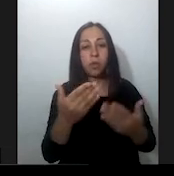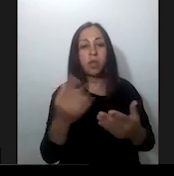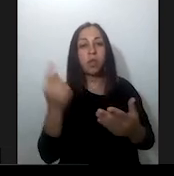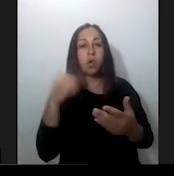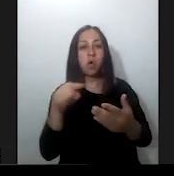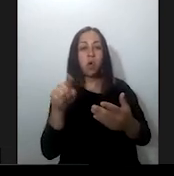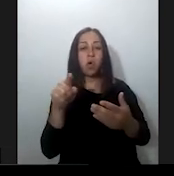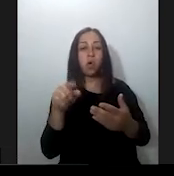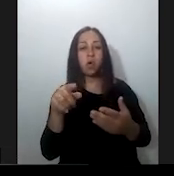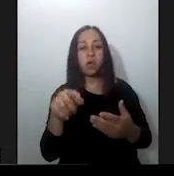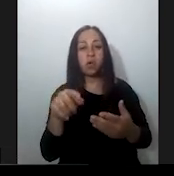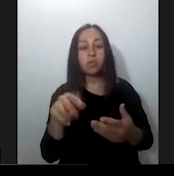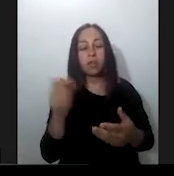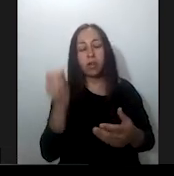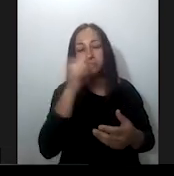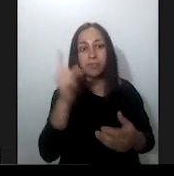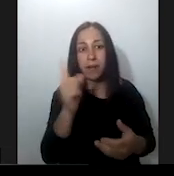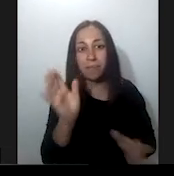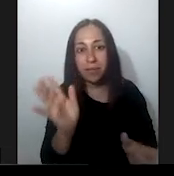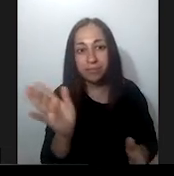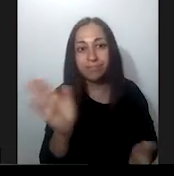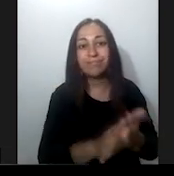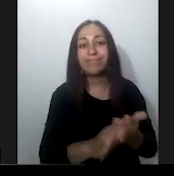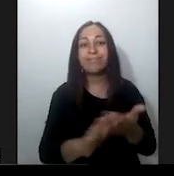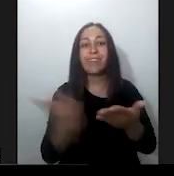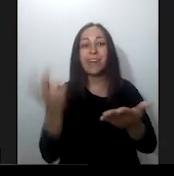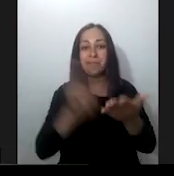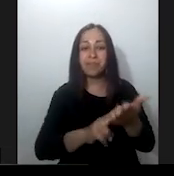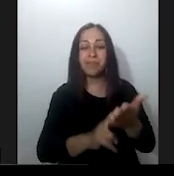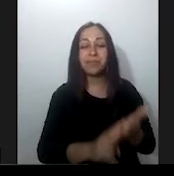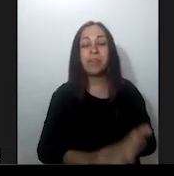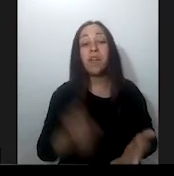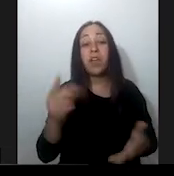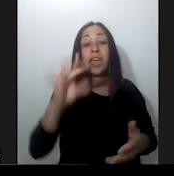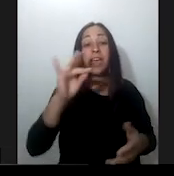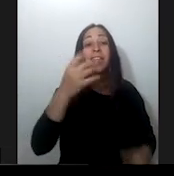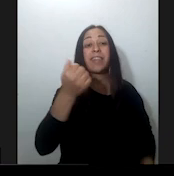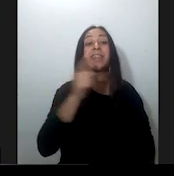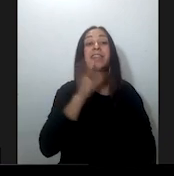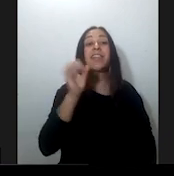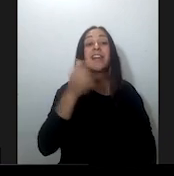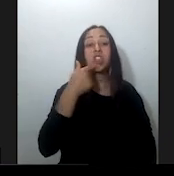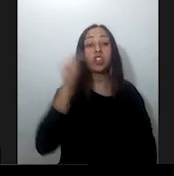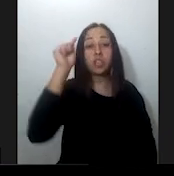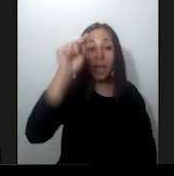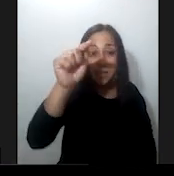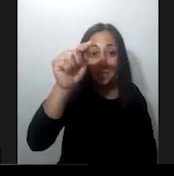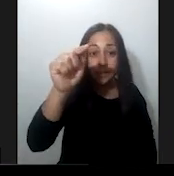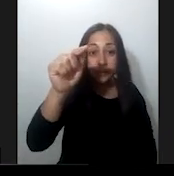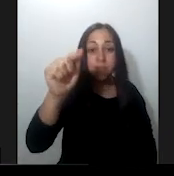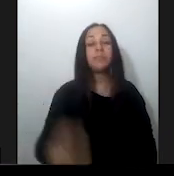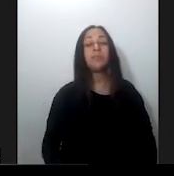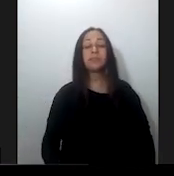de consulta de Power Query. Si no vieron, creo que lo hice muy rápido, ahora lo repito. ¿Bien? Fui a